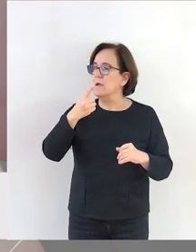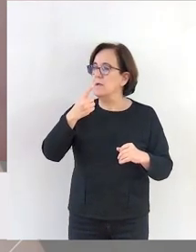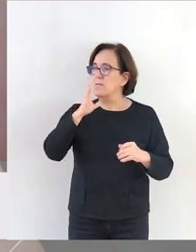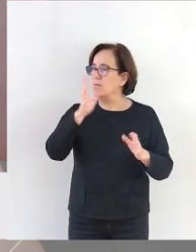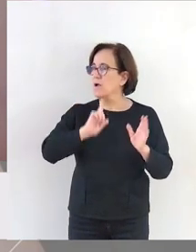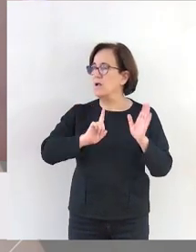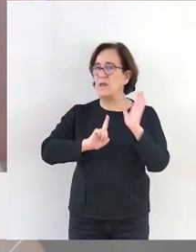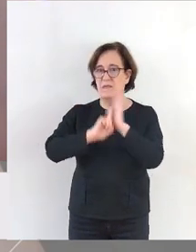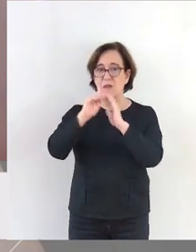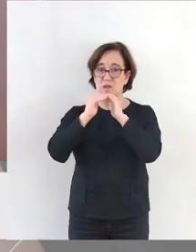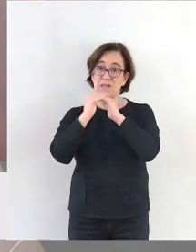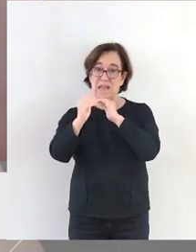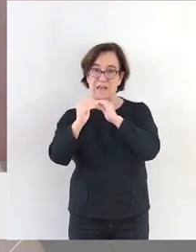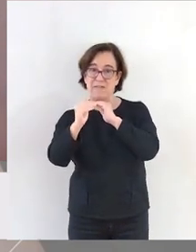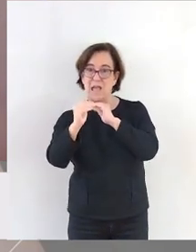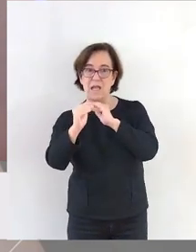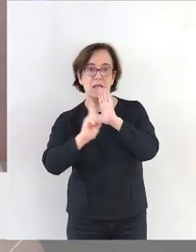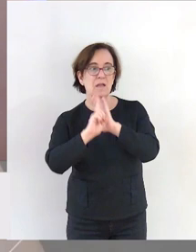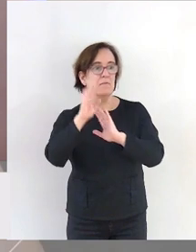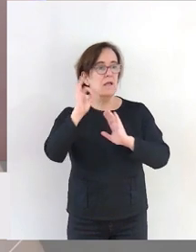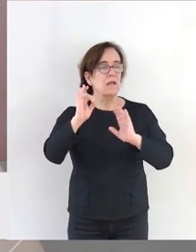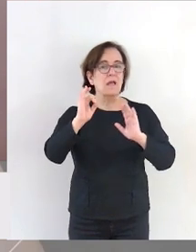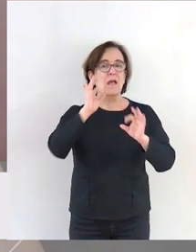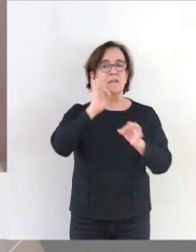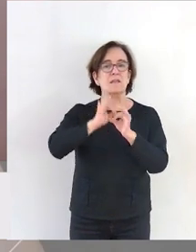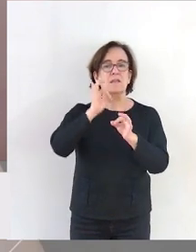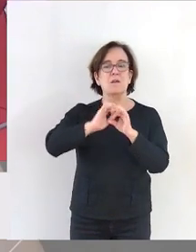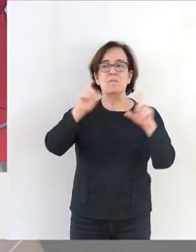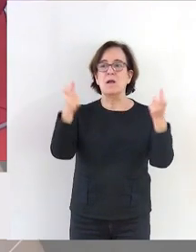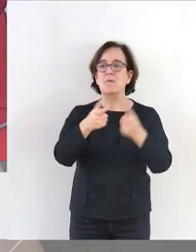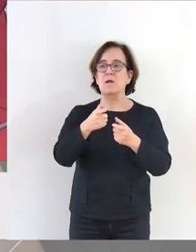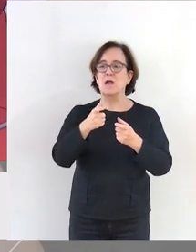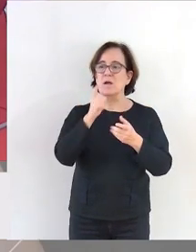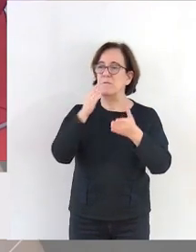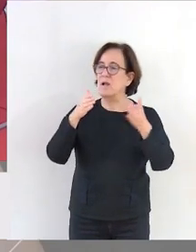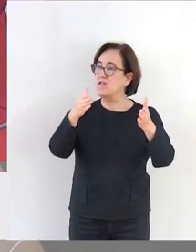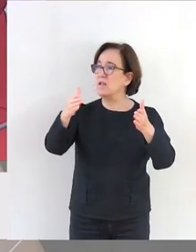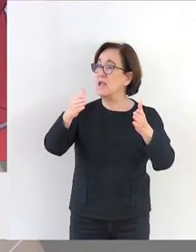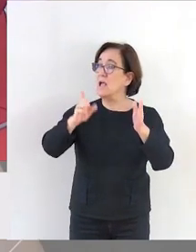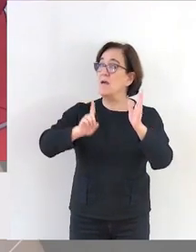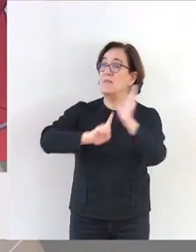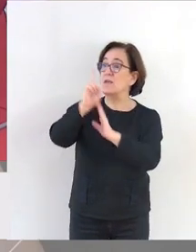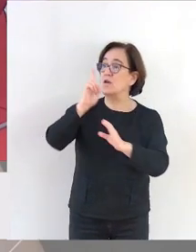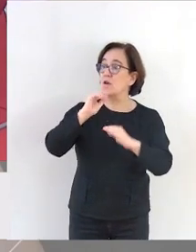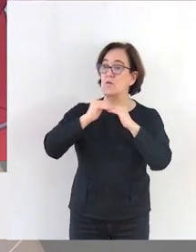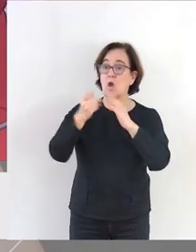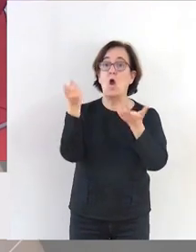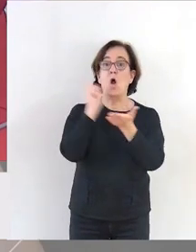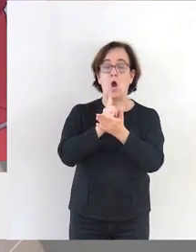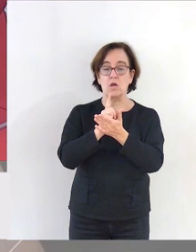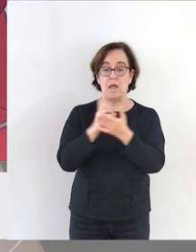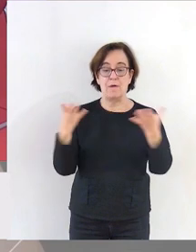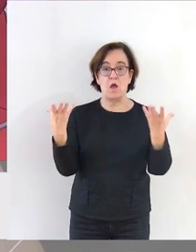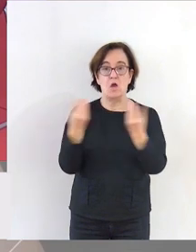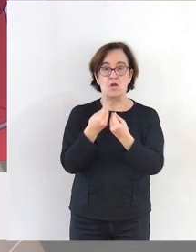desarrollo sostenible un segundo pero claro hemos tenido en septiembre en la reunión de medio camino los objetivos de desarrollo sostenible se han vuelto a juntar